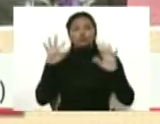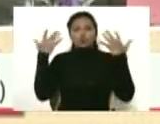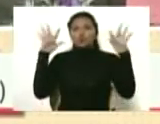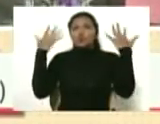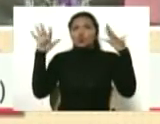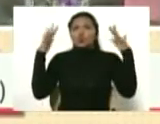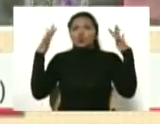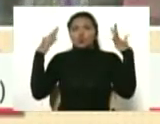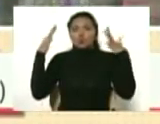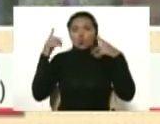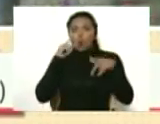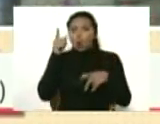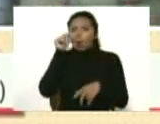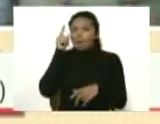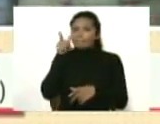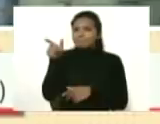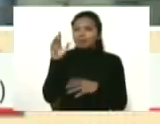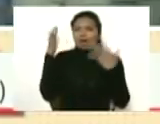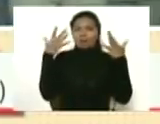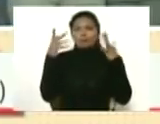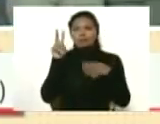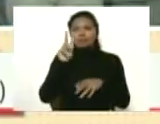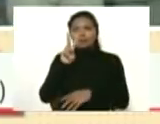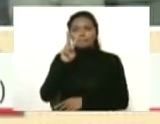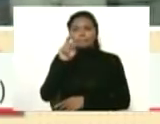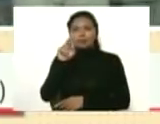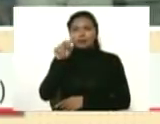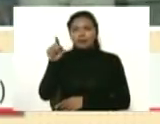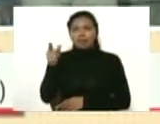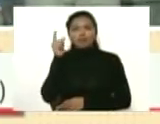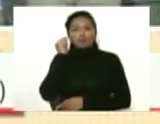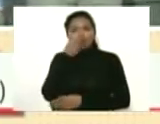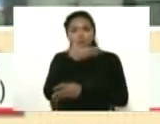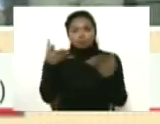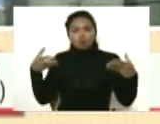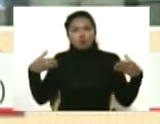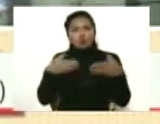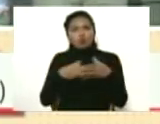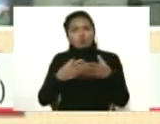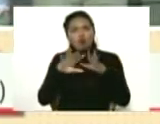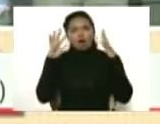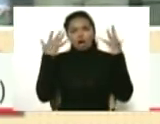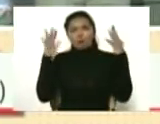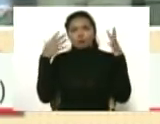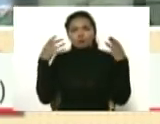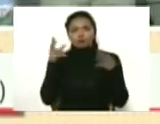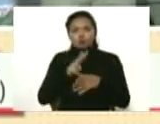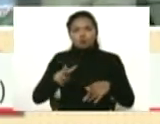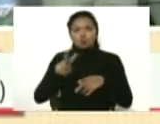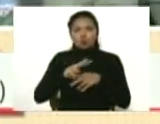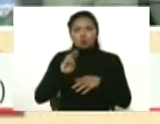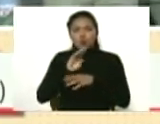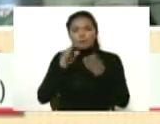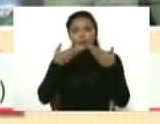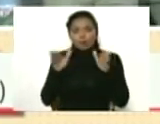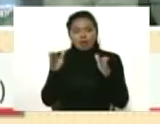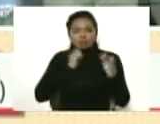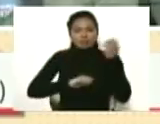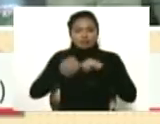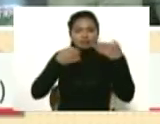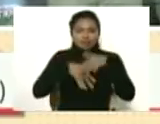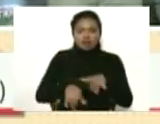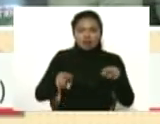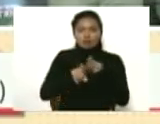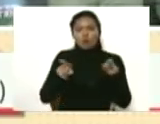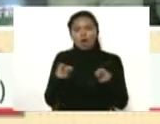al primer teniente Rafael Vargas, a la sargento segundo y a todo el personal de las unidades de populares de defensa integral